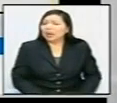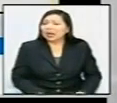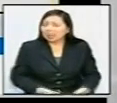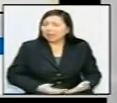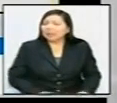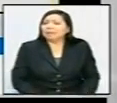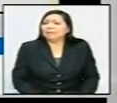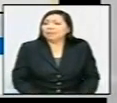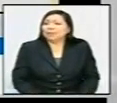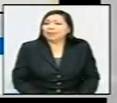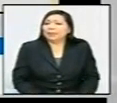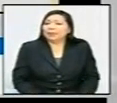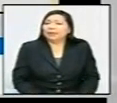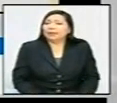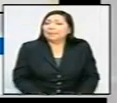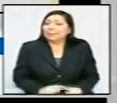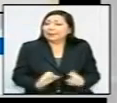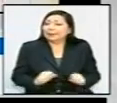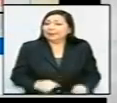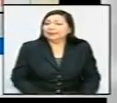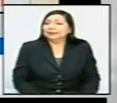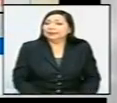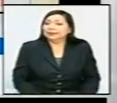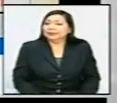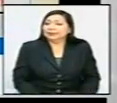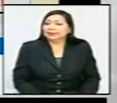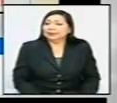arrendatario. Siguiente diapositiva.